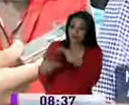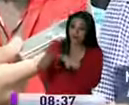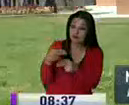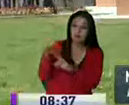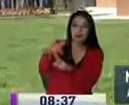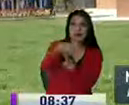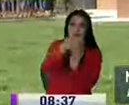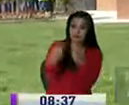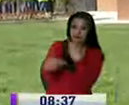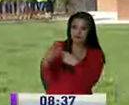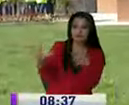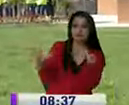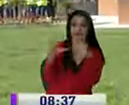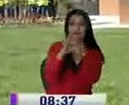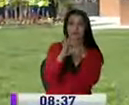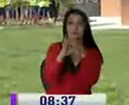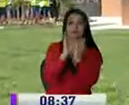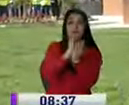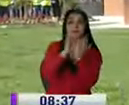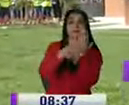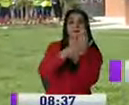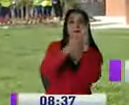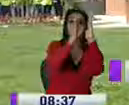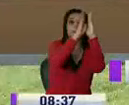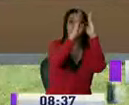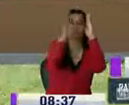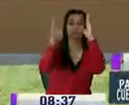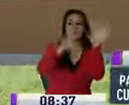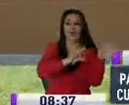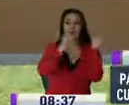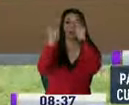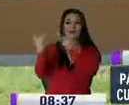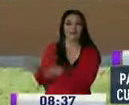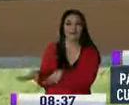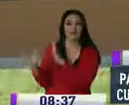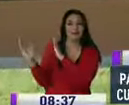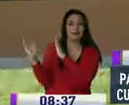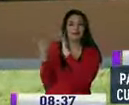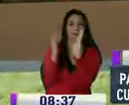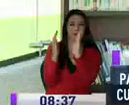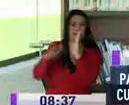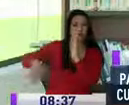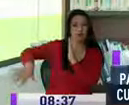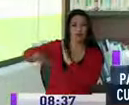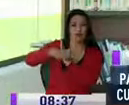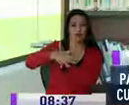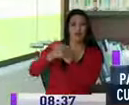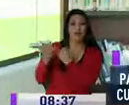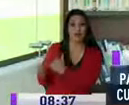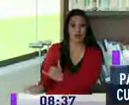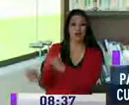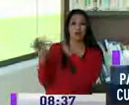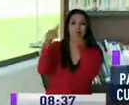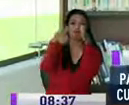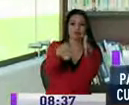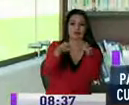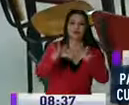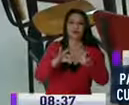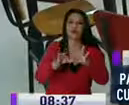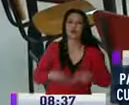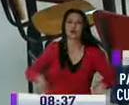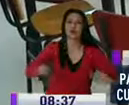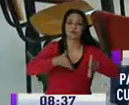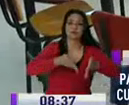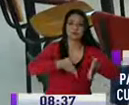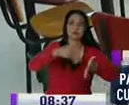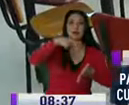parque del ejido. Sobre la biblioteca que fue trasladada temporalmente a otro sitio dentro del área de recreación, ahora se encuentra a la altura de la